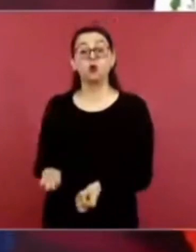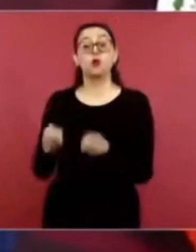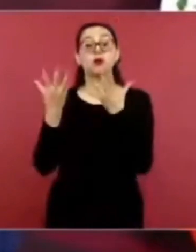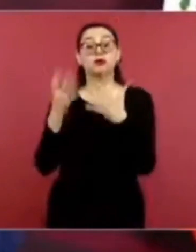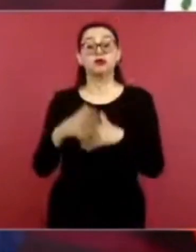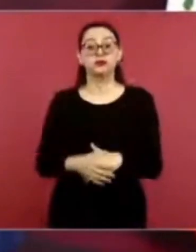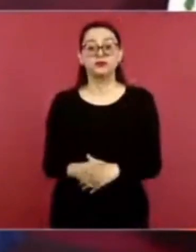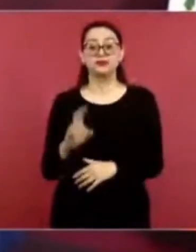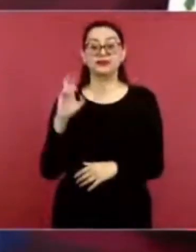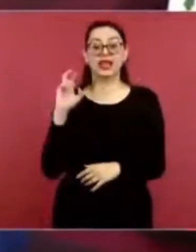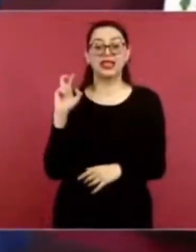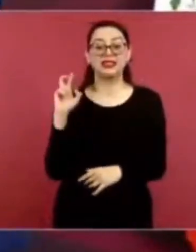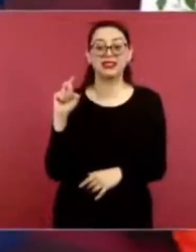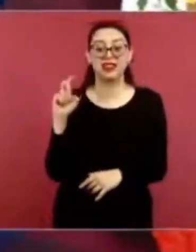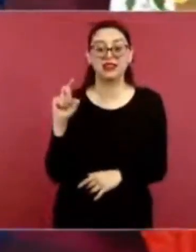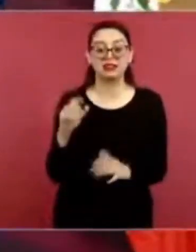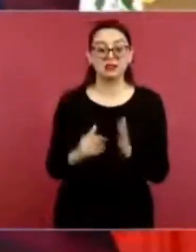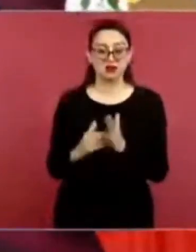Aún